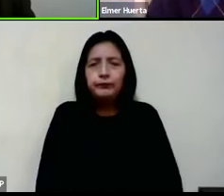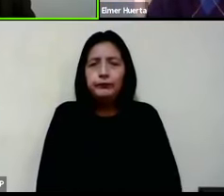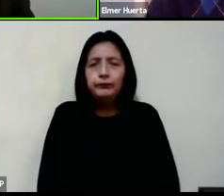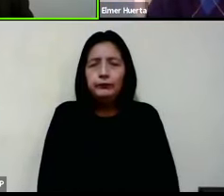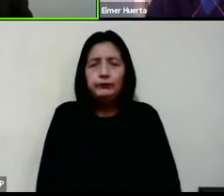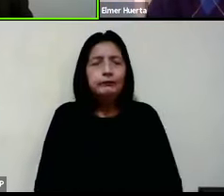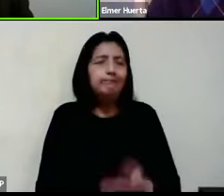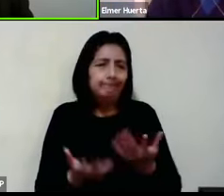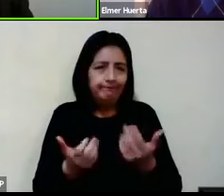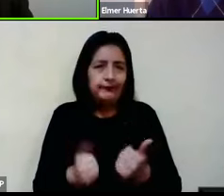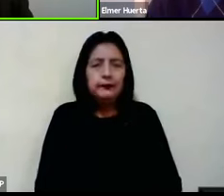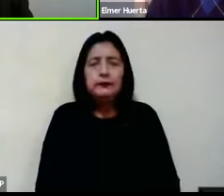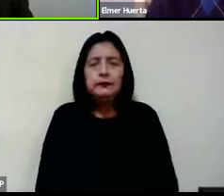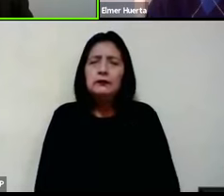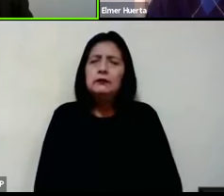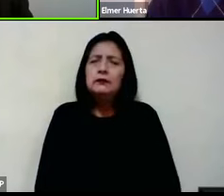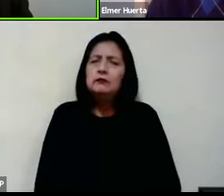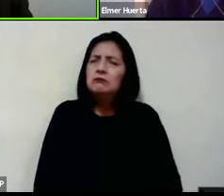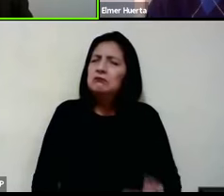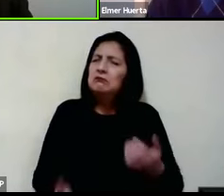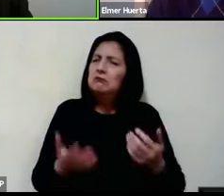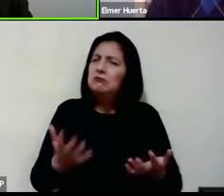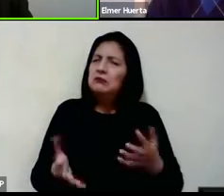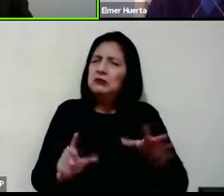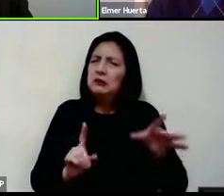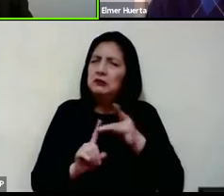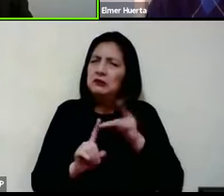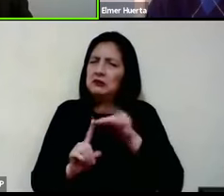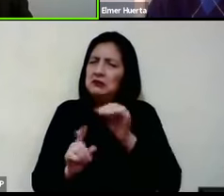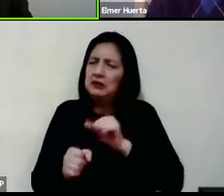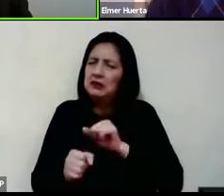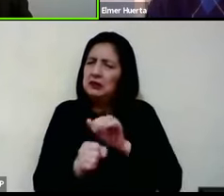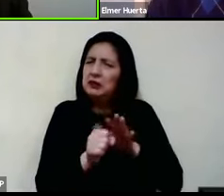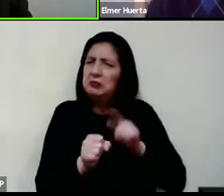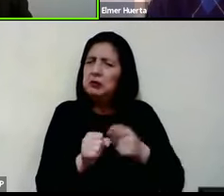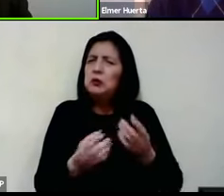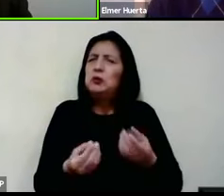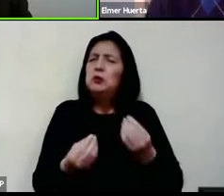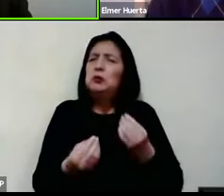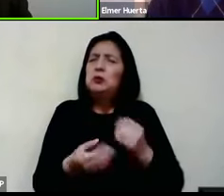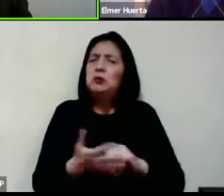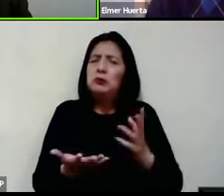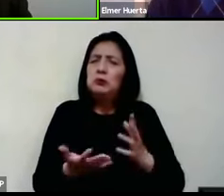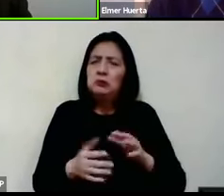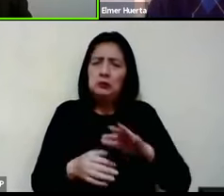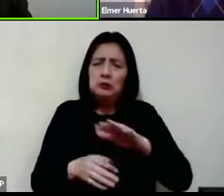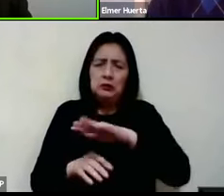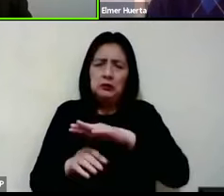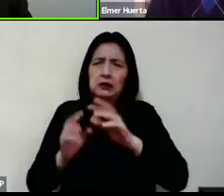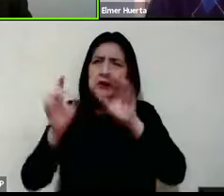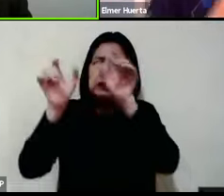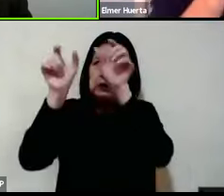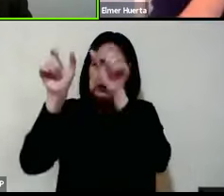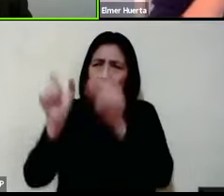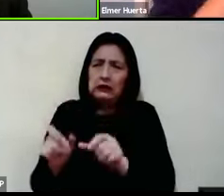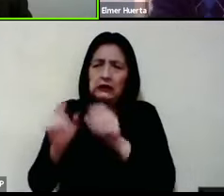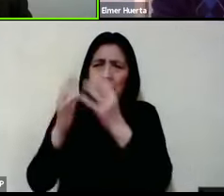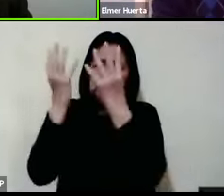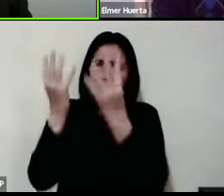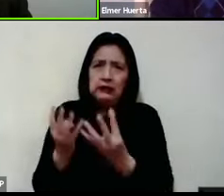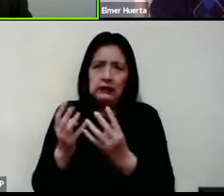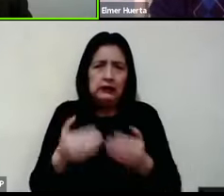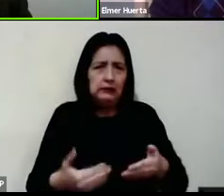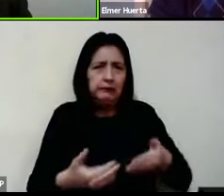De acuerdo, doctor. ¿Qué tan probable es el contagio de COVID-19 a través de superficies, rejas, paredes o